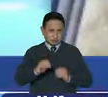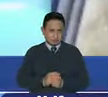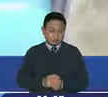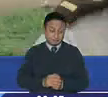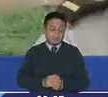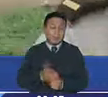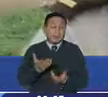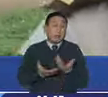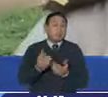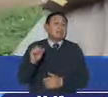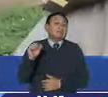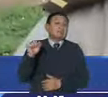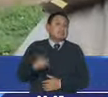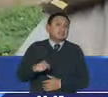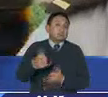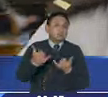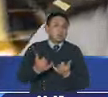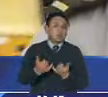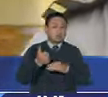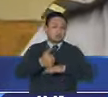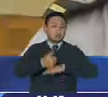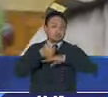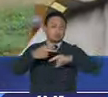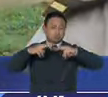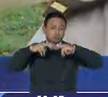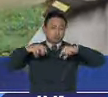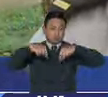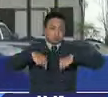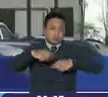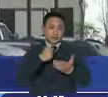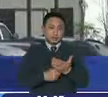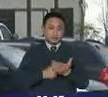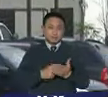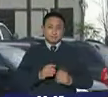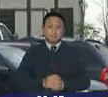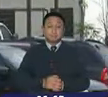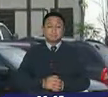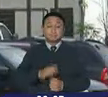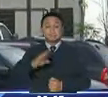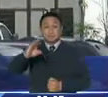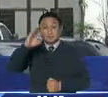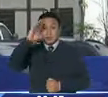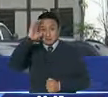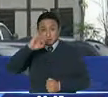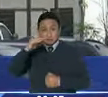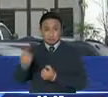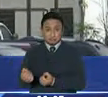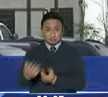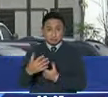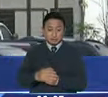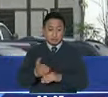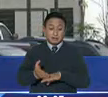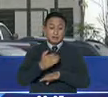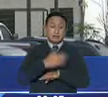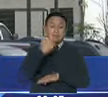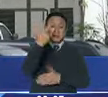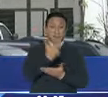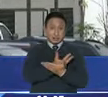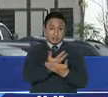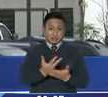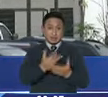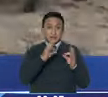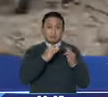probabilidad, eso lo determinarán las investigaciones correspondientes. Fuentes policiales informaron que hace tres semanas